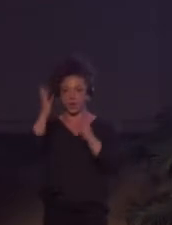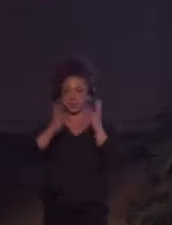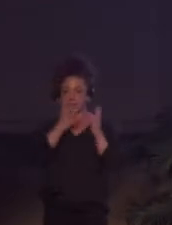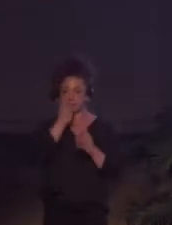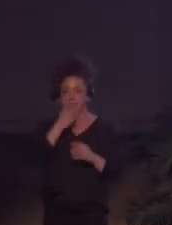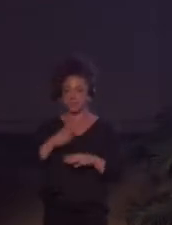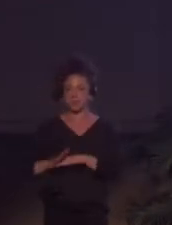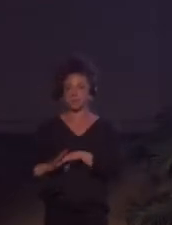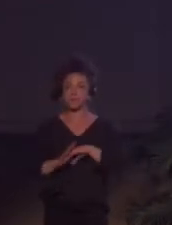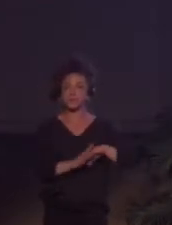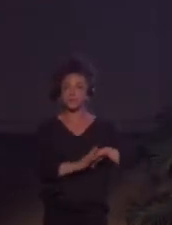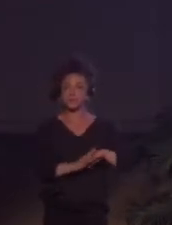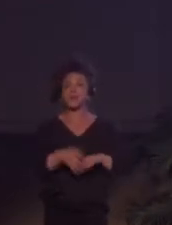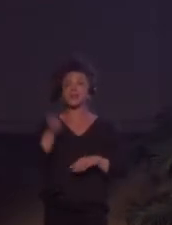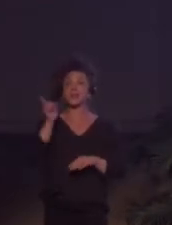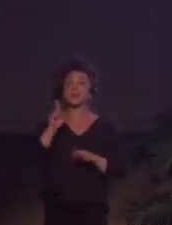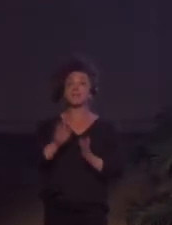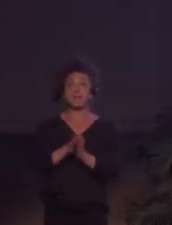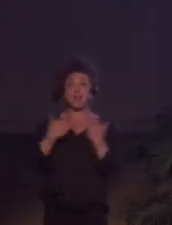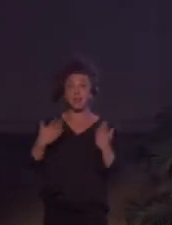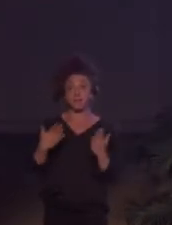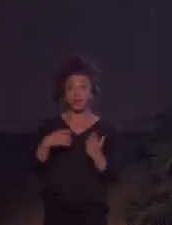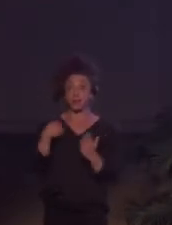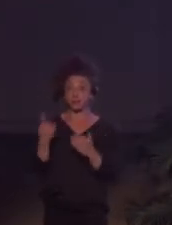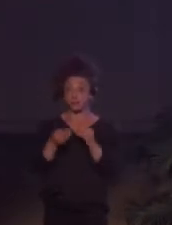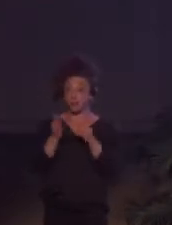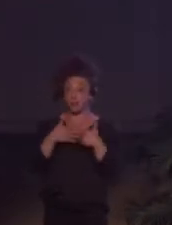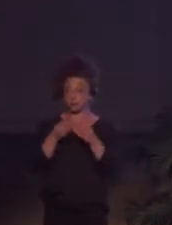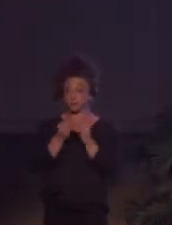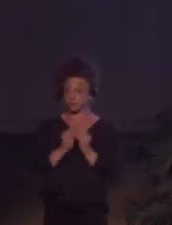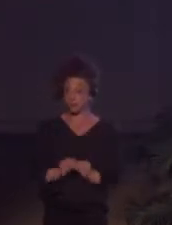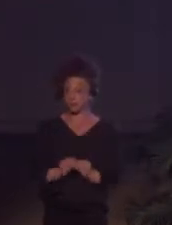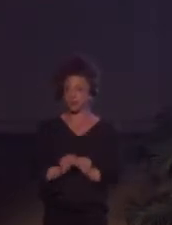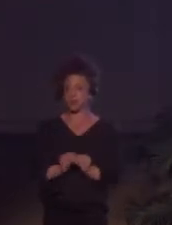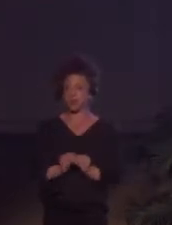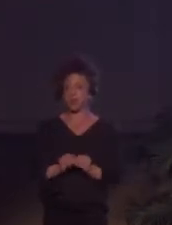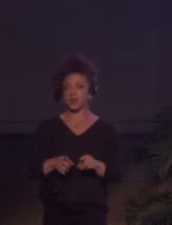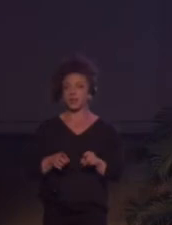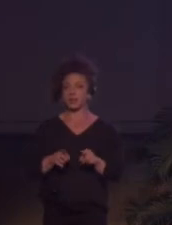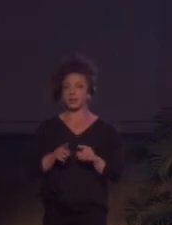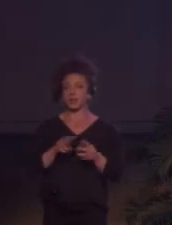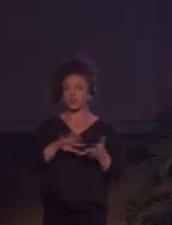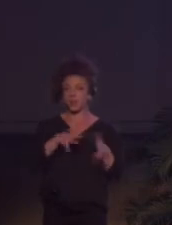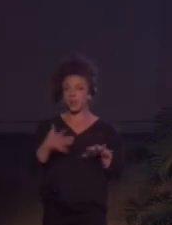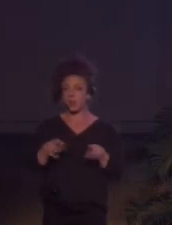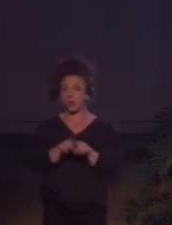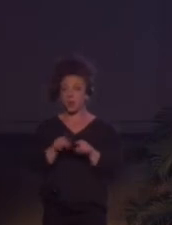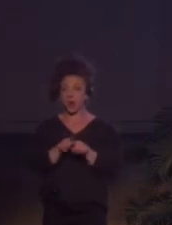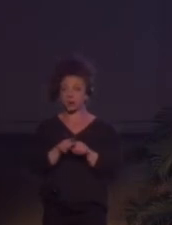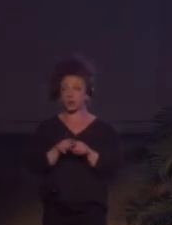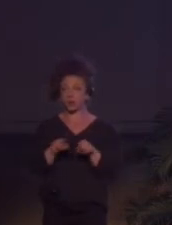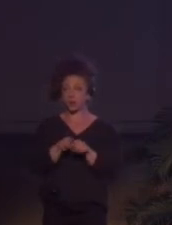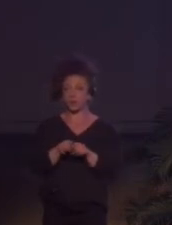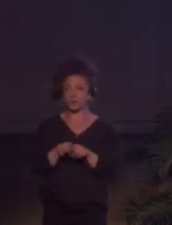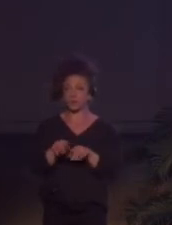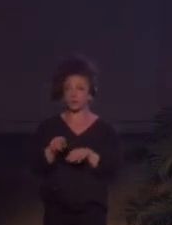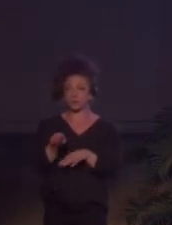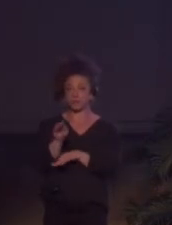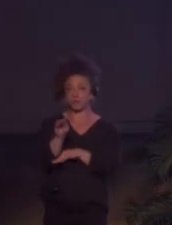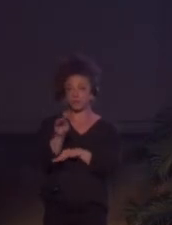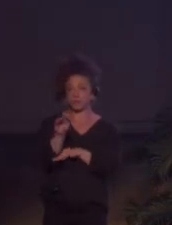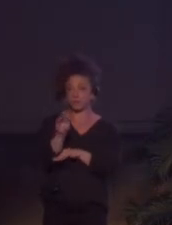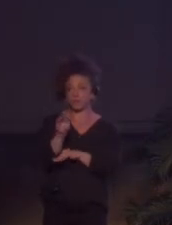Tras los muros argazkilariaren liburu bat, euskeratu deguna, eta ba, izan da euskerazko lehen